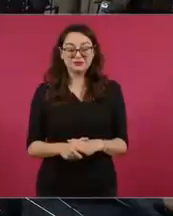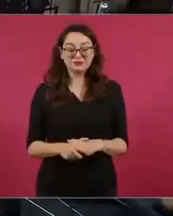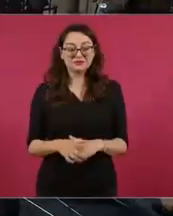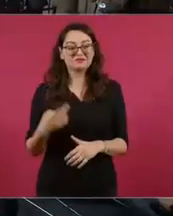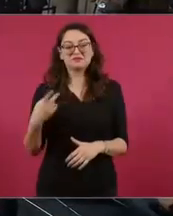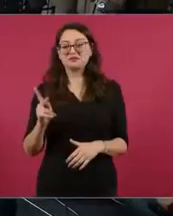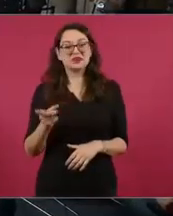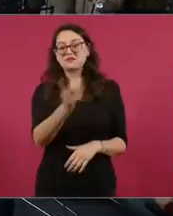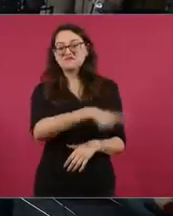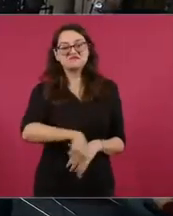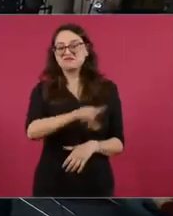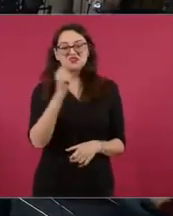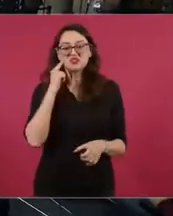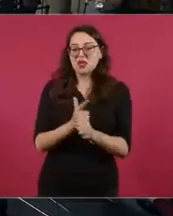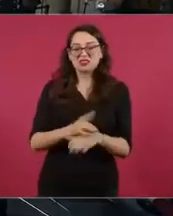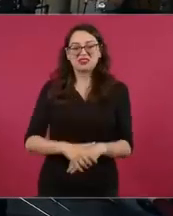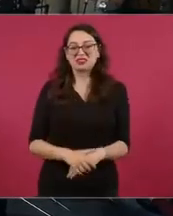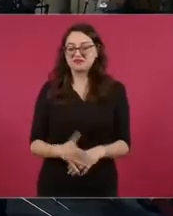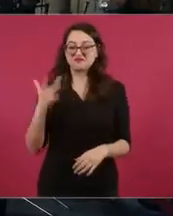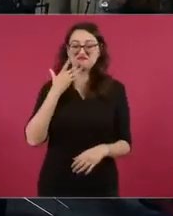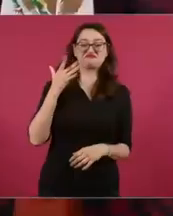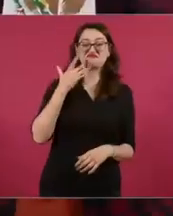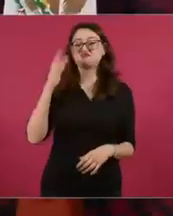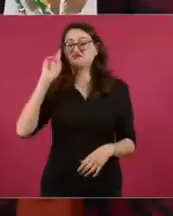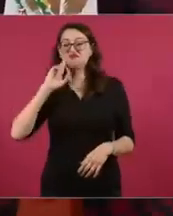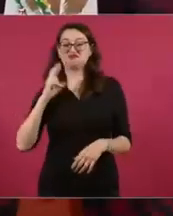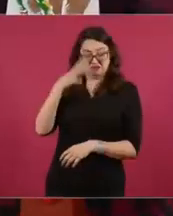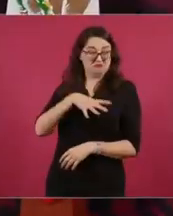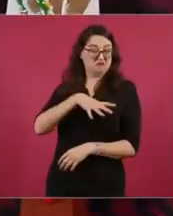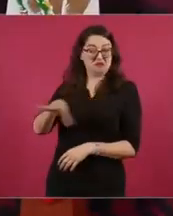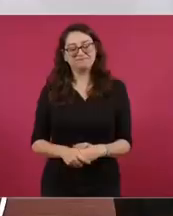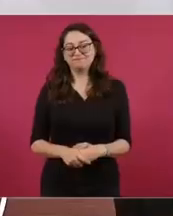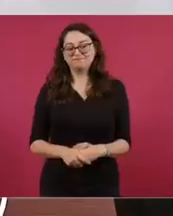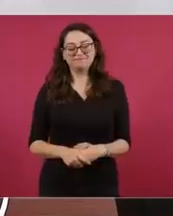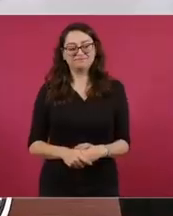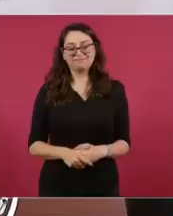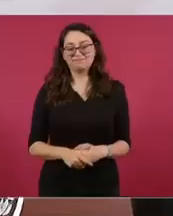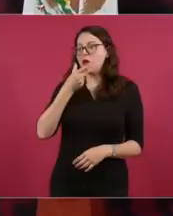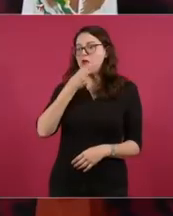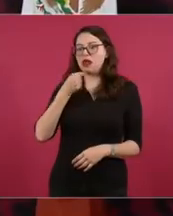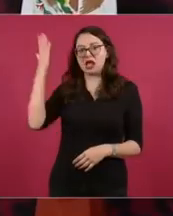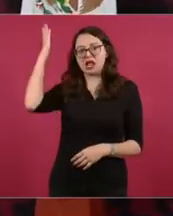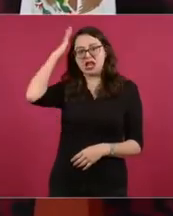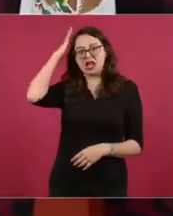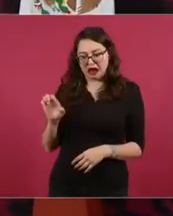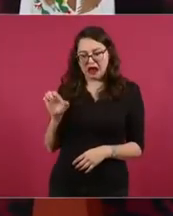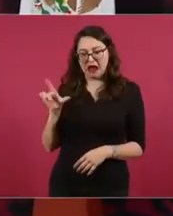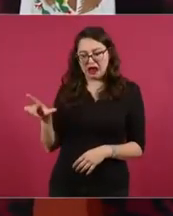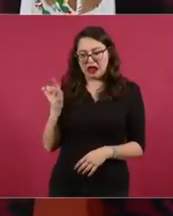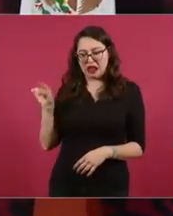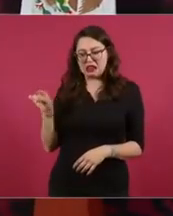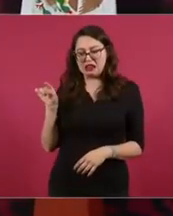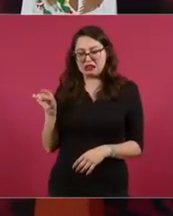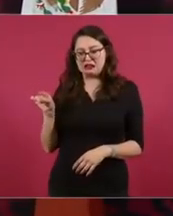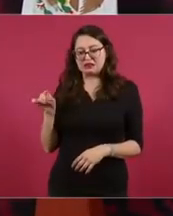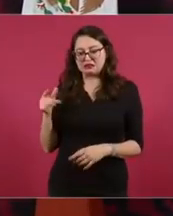Si son clasistas, si son racistas, ¿cómo le van a dar su lugar al pueblo? Es un líder el que hizo